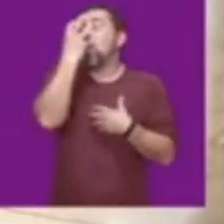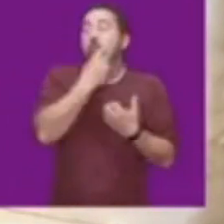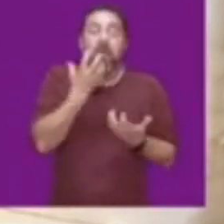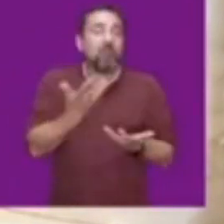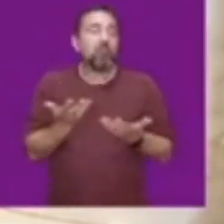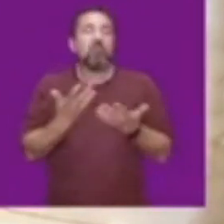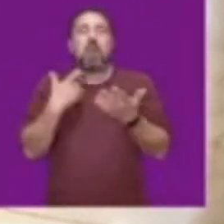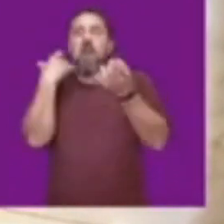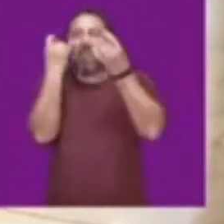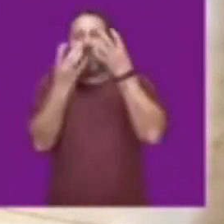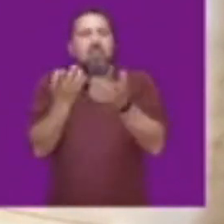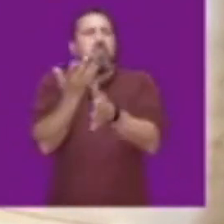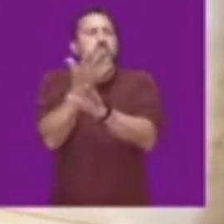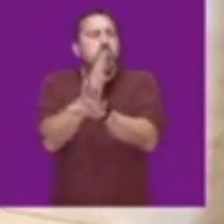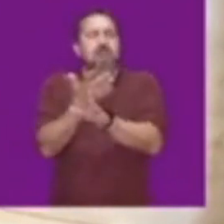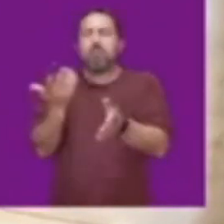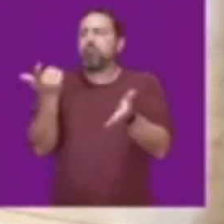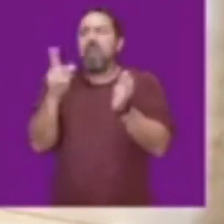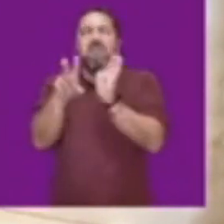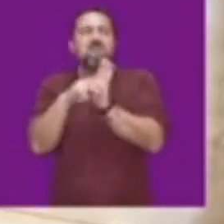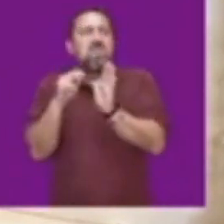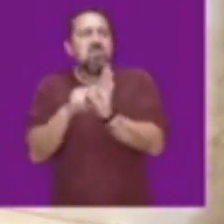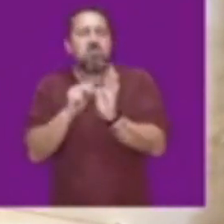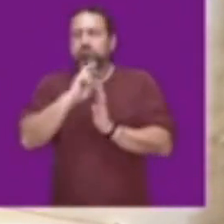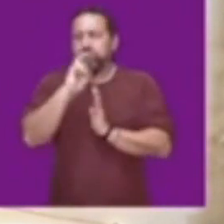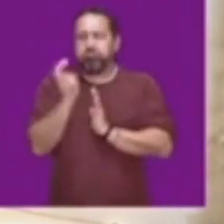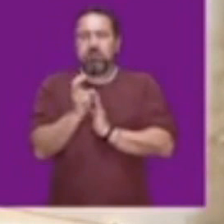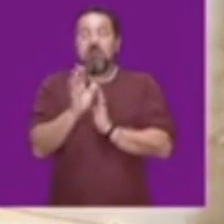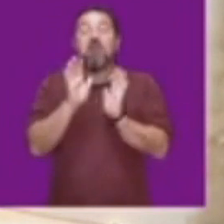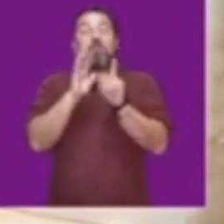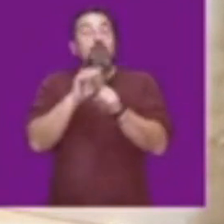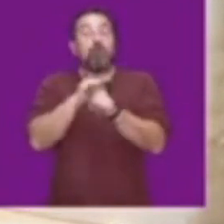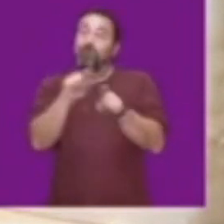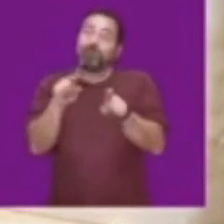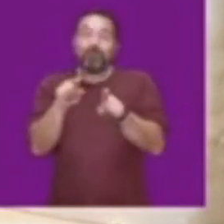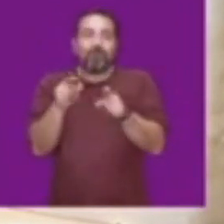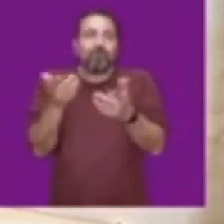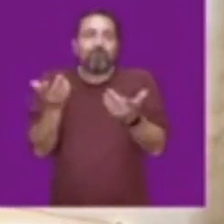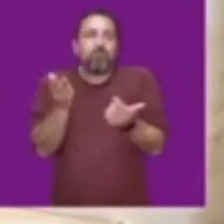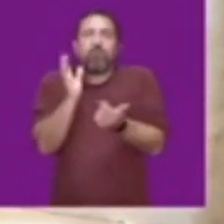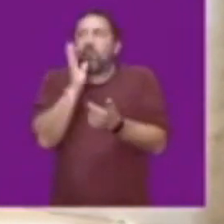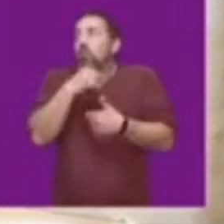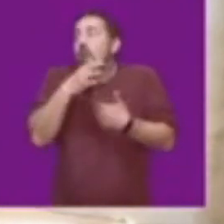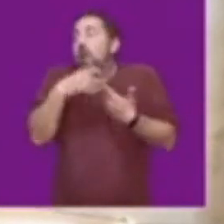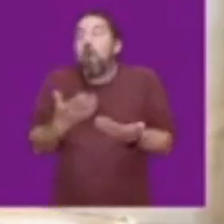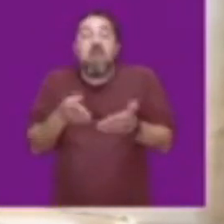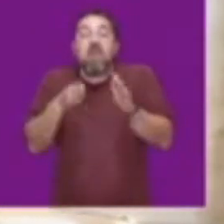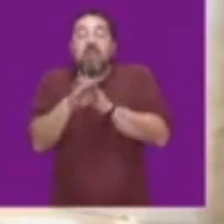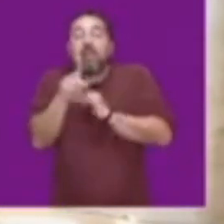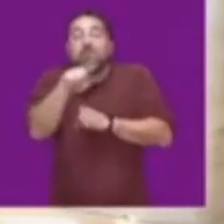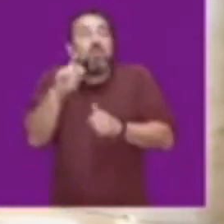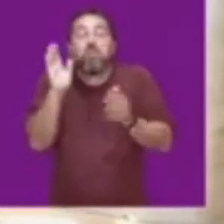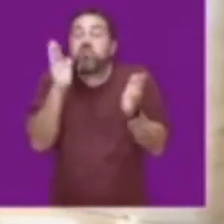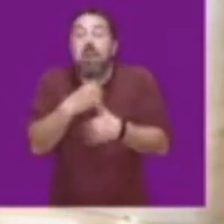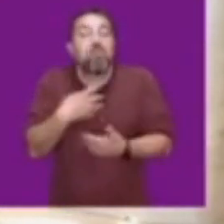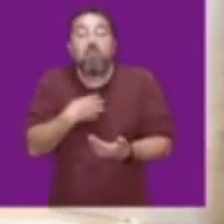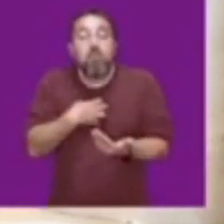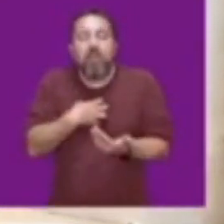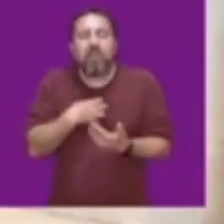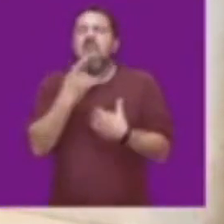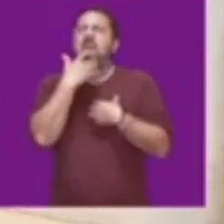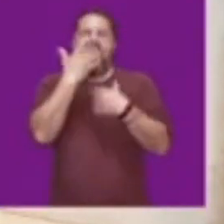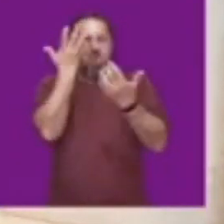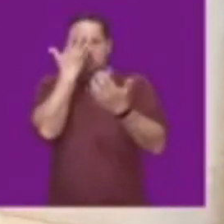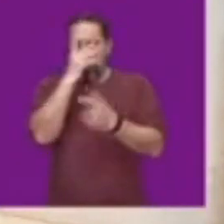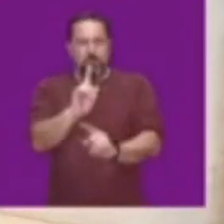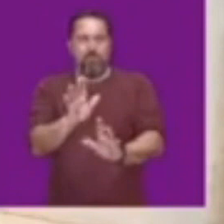cuentos, actividades, juegos, vídeos, pero para los que no podáis, porque no tenéis ahora acceso a internet, no